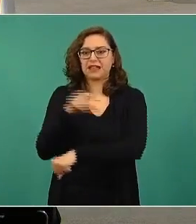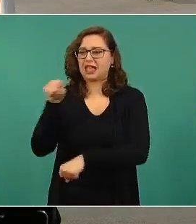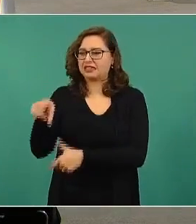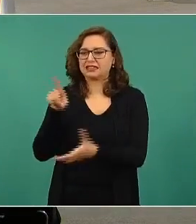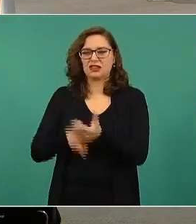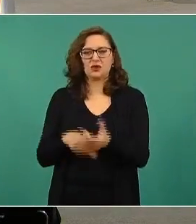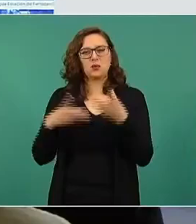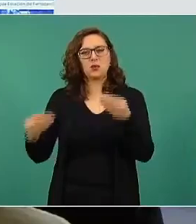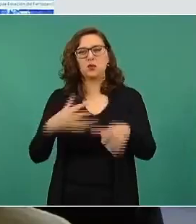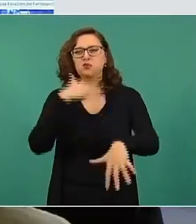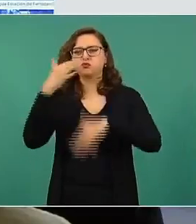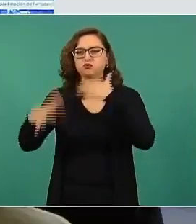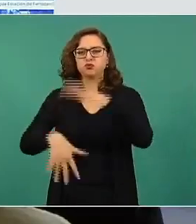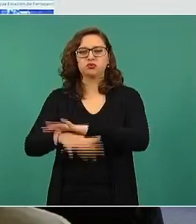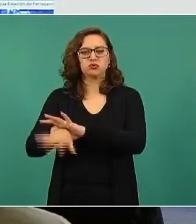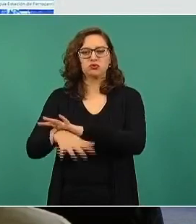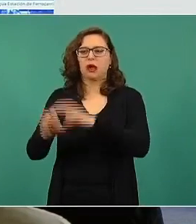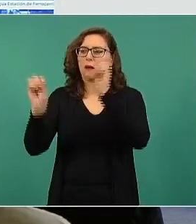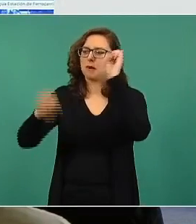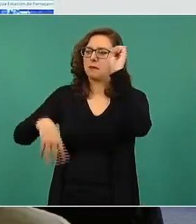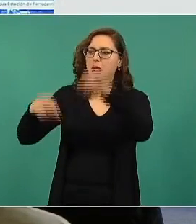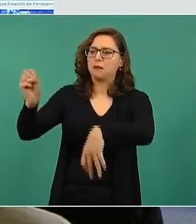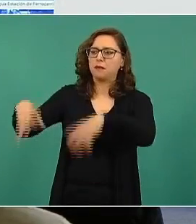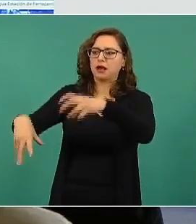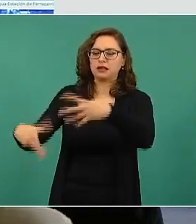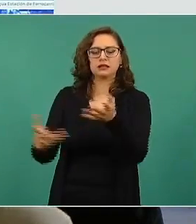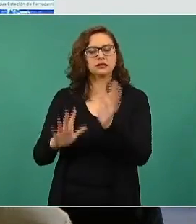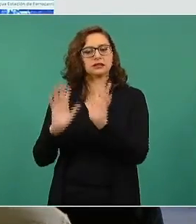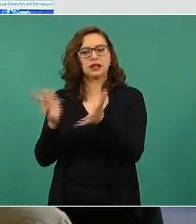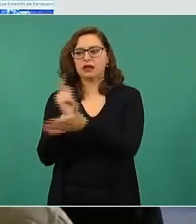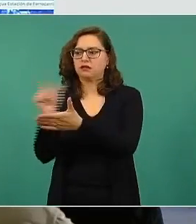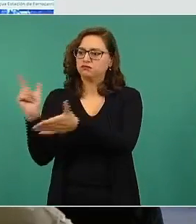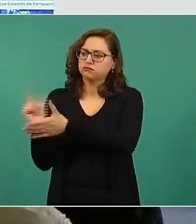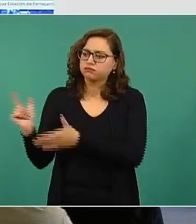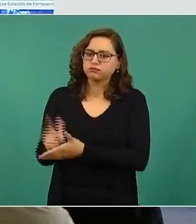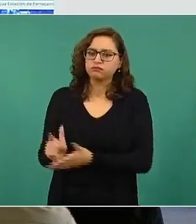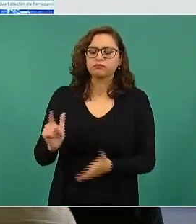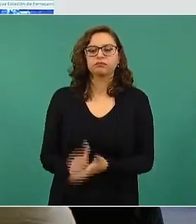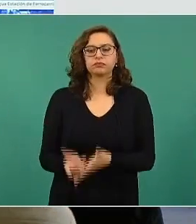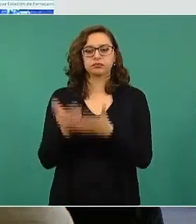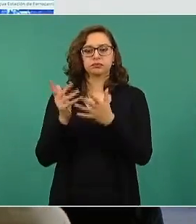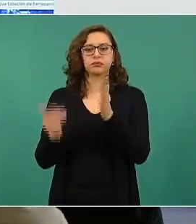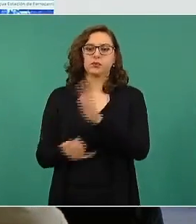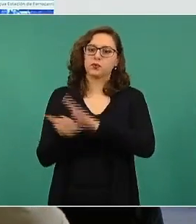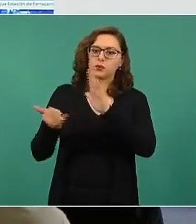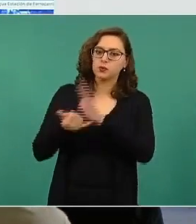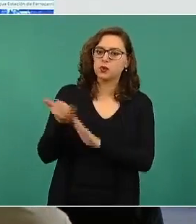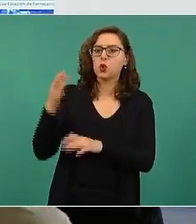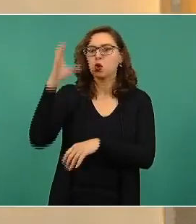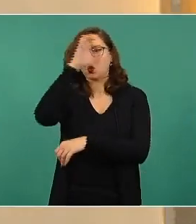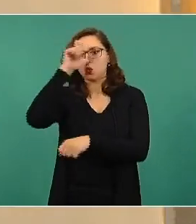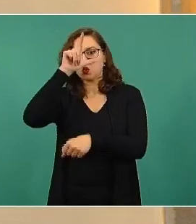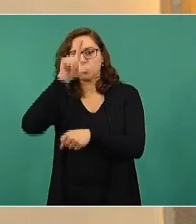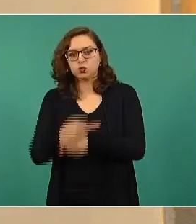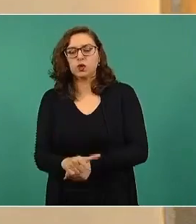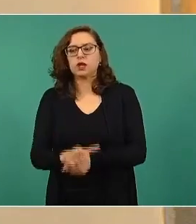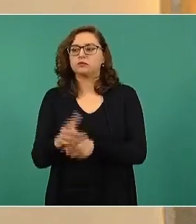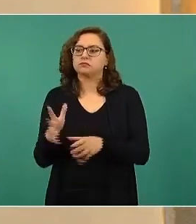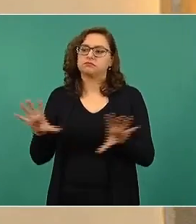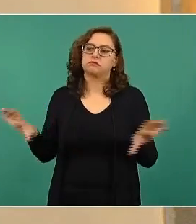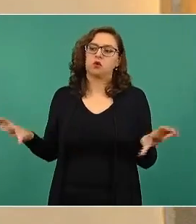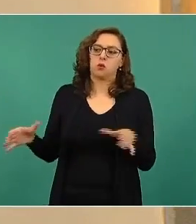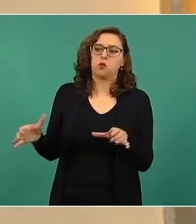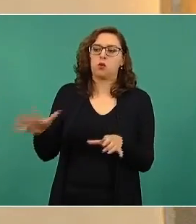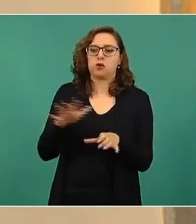público. Entonces, hoy en día generamos diferentes equipamientos públicos, espacios culturales para la propia comunidad